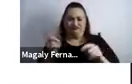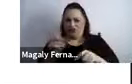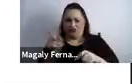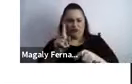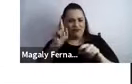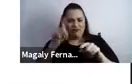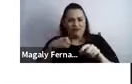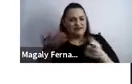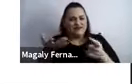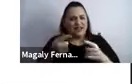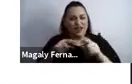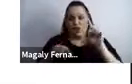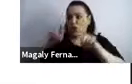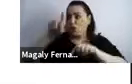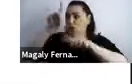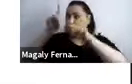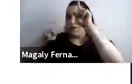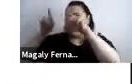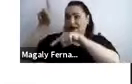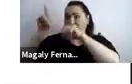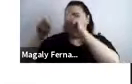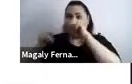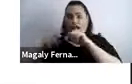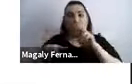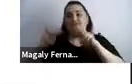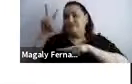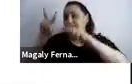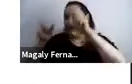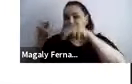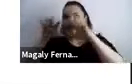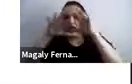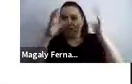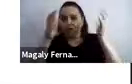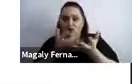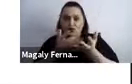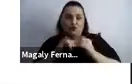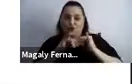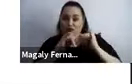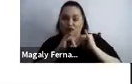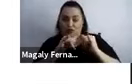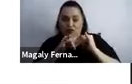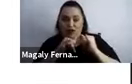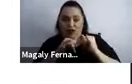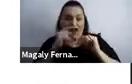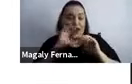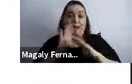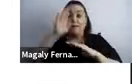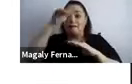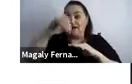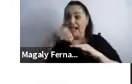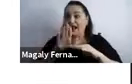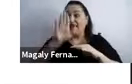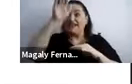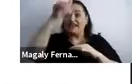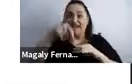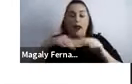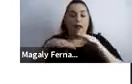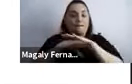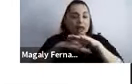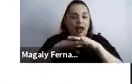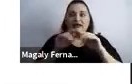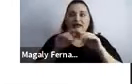equidad va variando según va variando el mundo. Pero igual que va variando, ustedes ven aquí, va variando su base y su